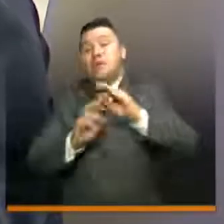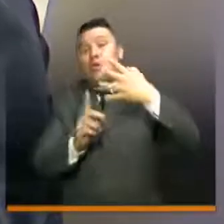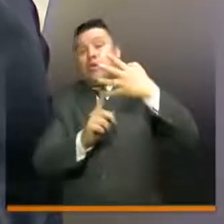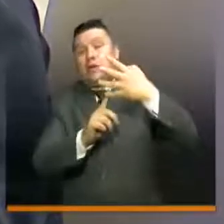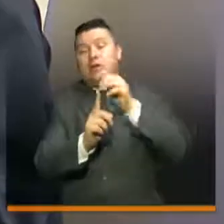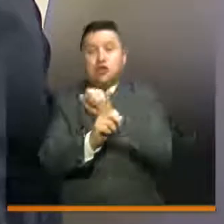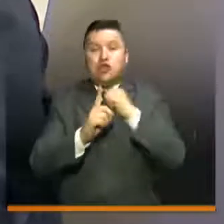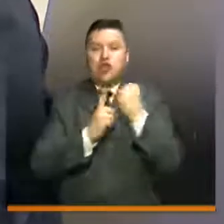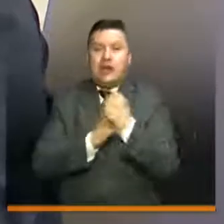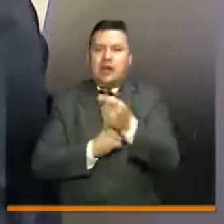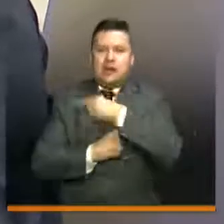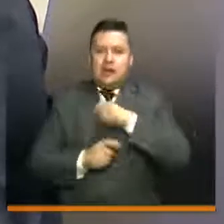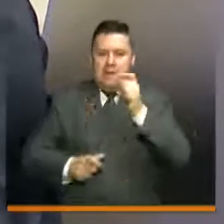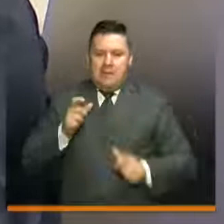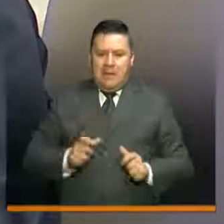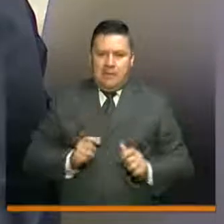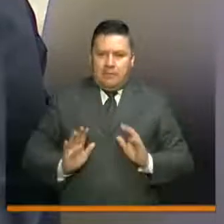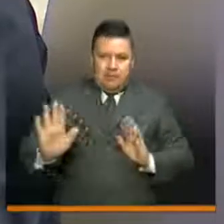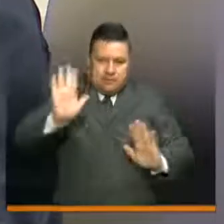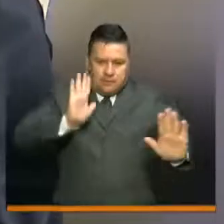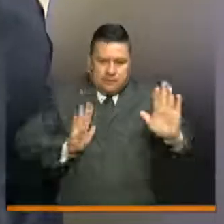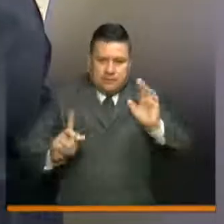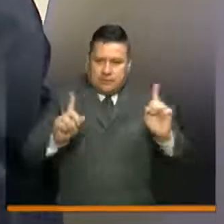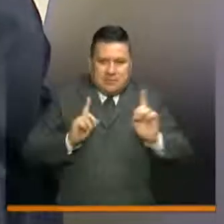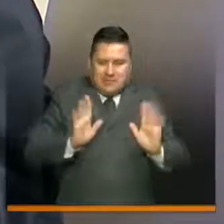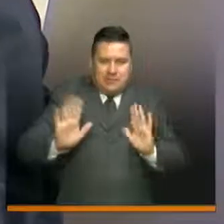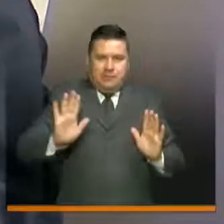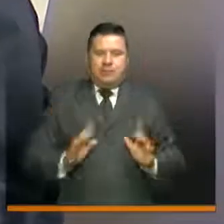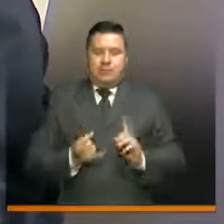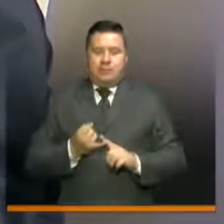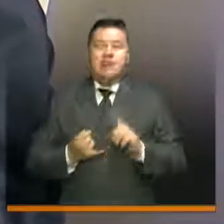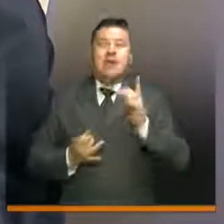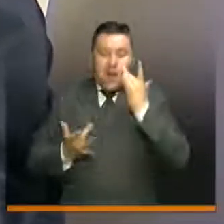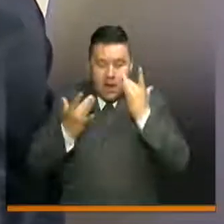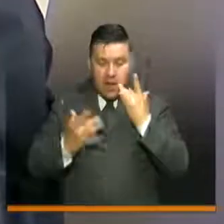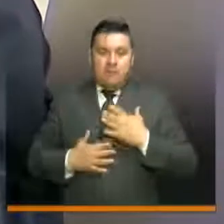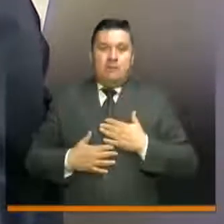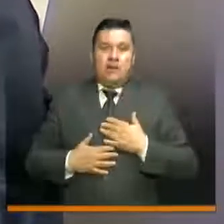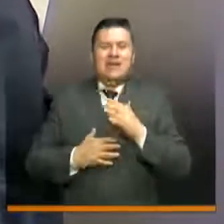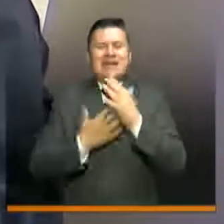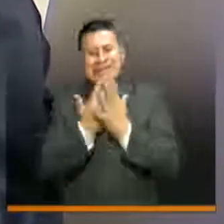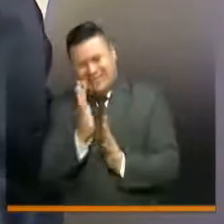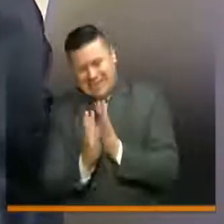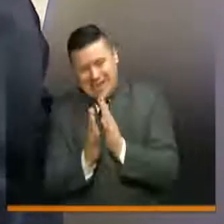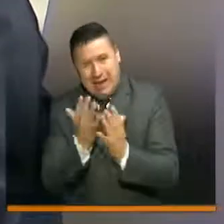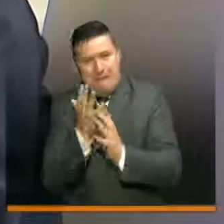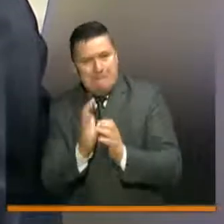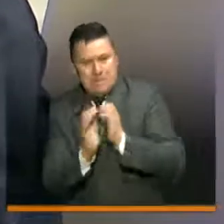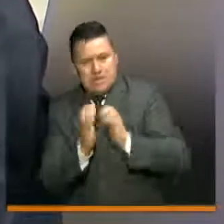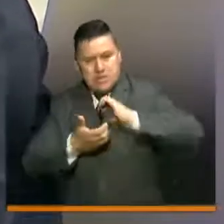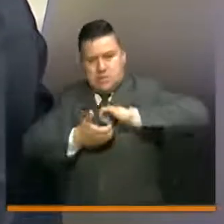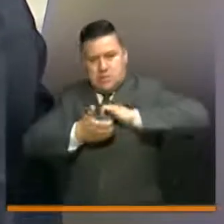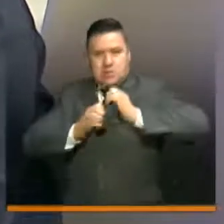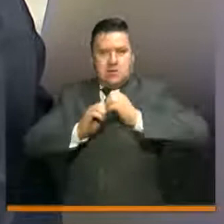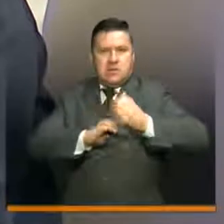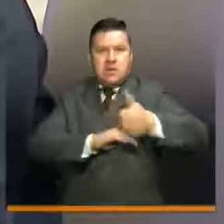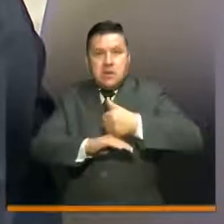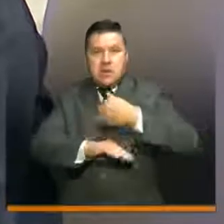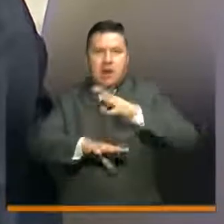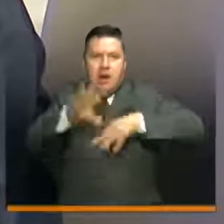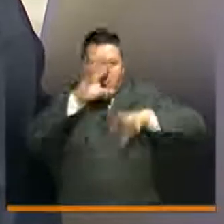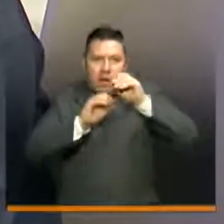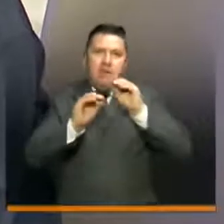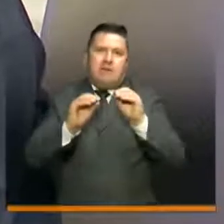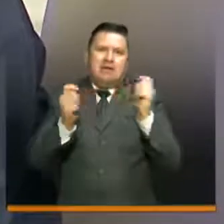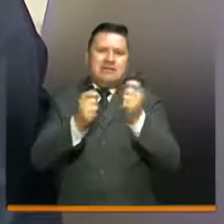distanciamiento físico, donde todos tenemos una parte. La higiene respiratoria, el lavado de manos exhaustivo, como ya lo hemos aprendido